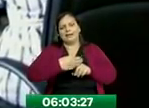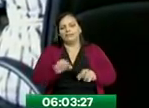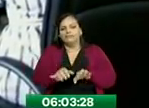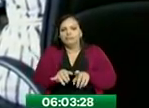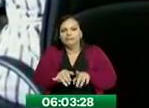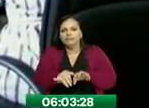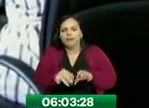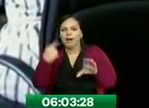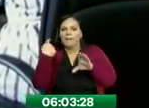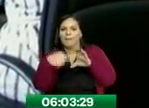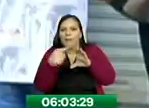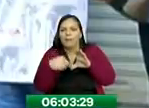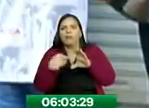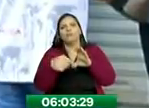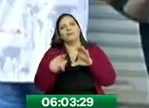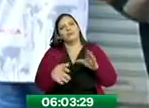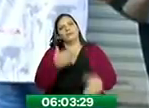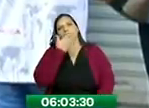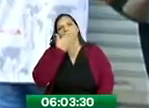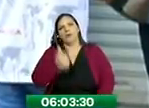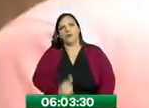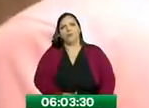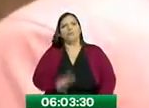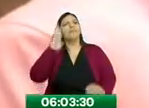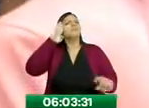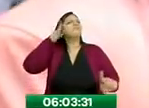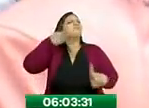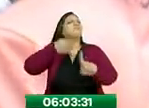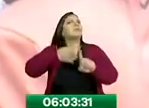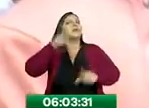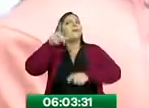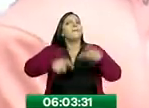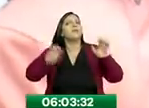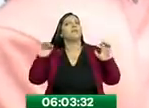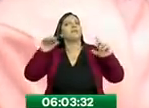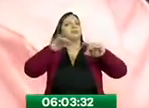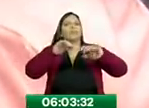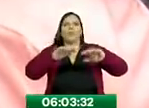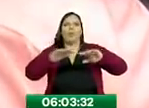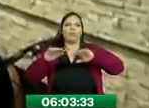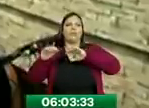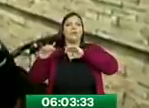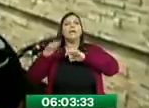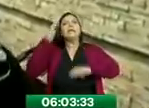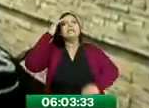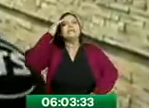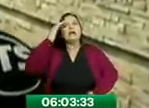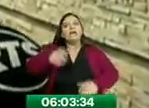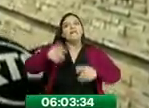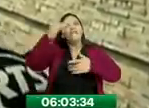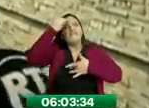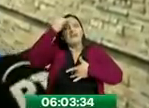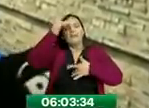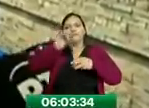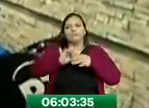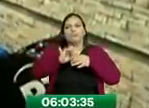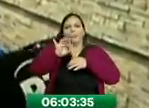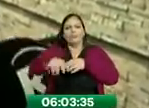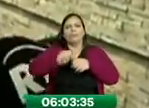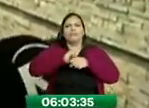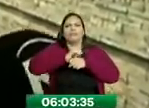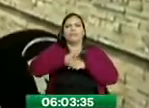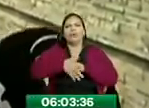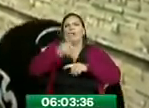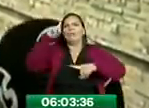Esto para evitar la concentración de personas y la propagación del coronavirus. Lo que estamos viviendo afecta